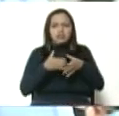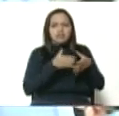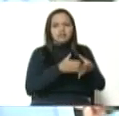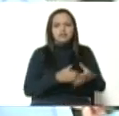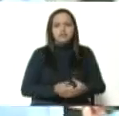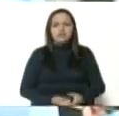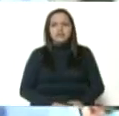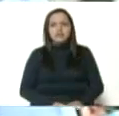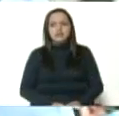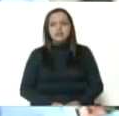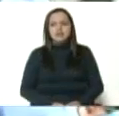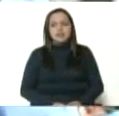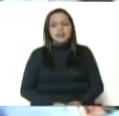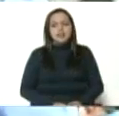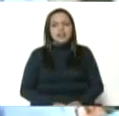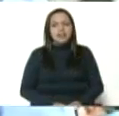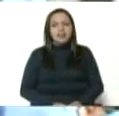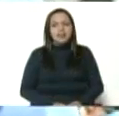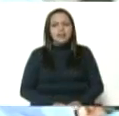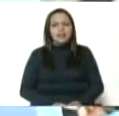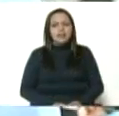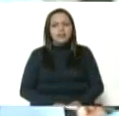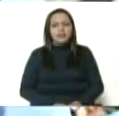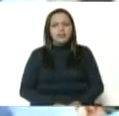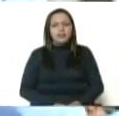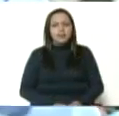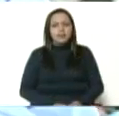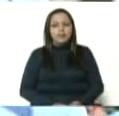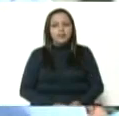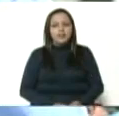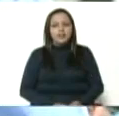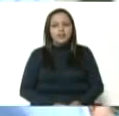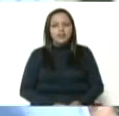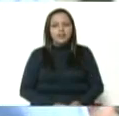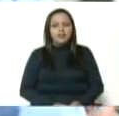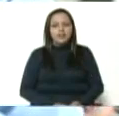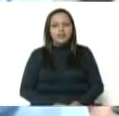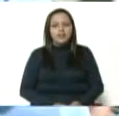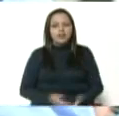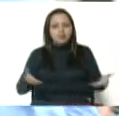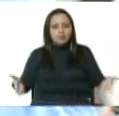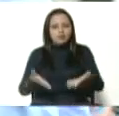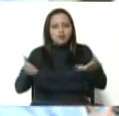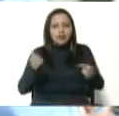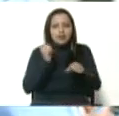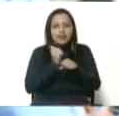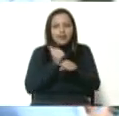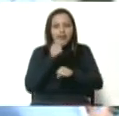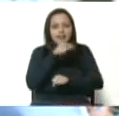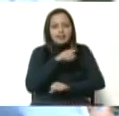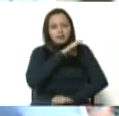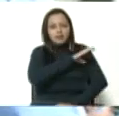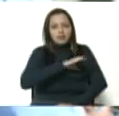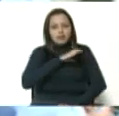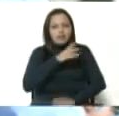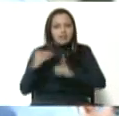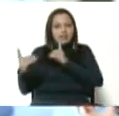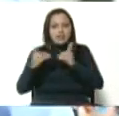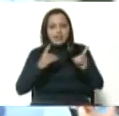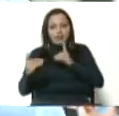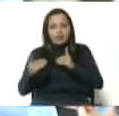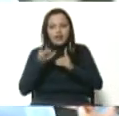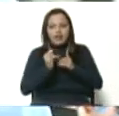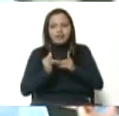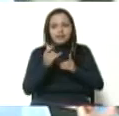vías. Aspiramos y vamos a impulsar y vamos a trabajar porque en esta comisión de diálogo se obtengan